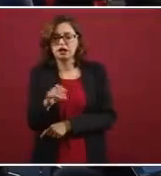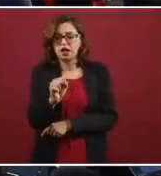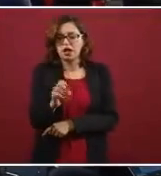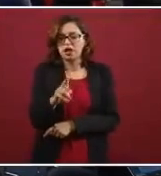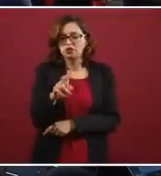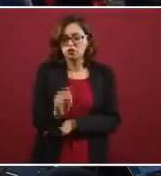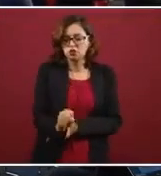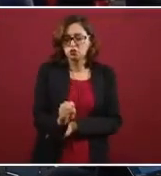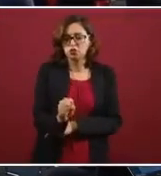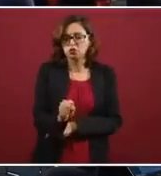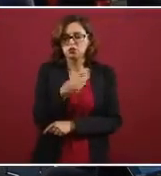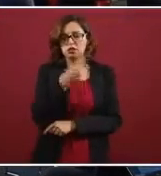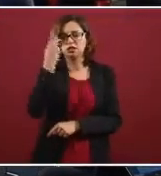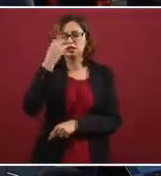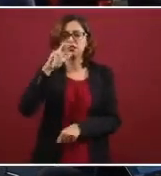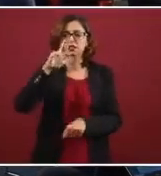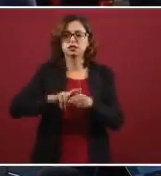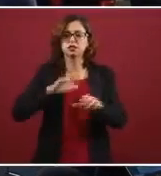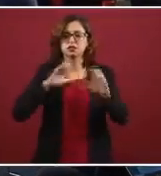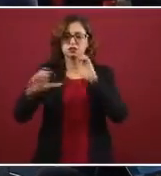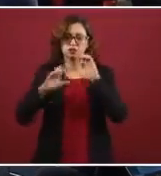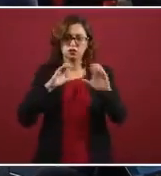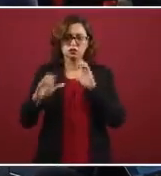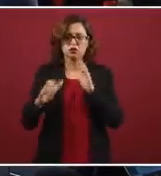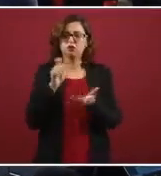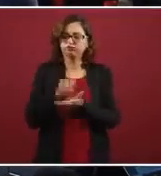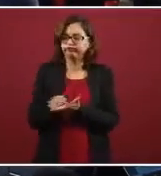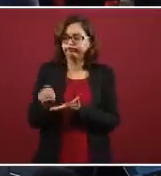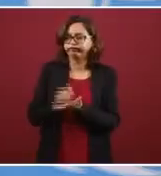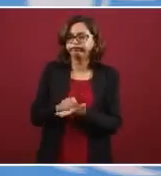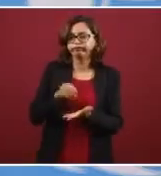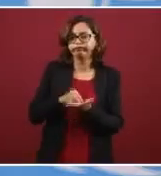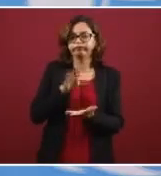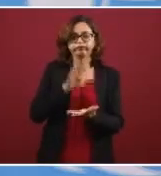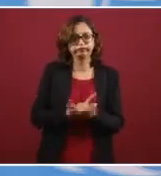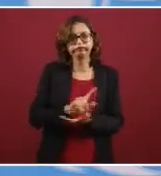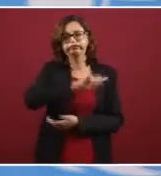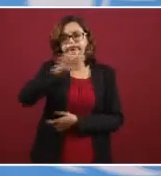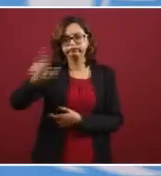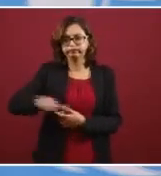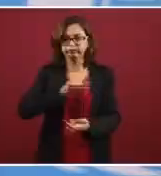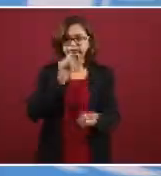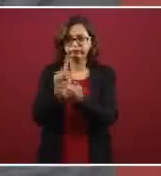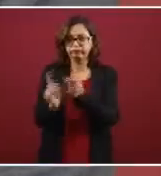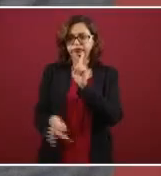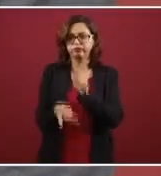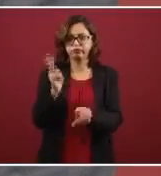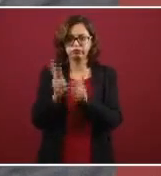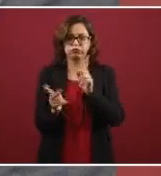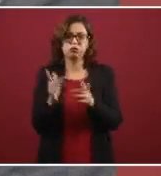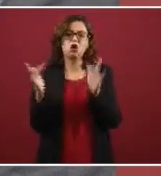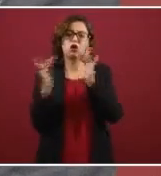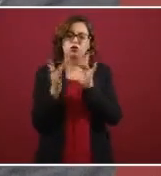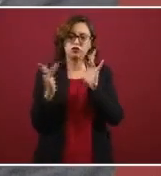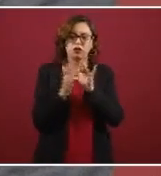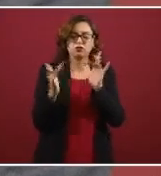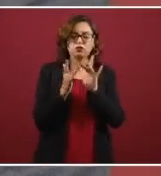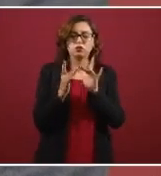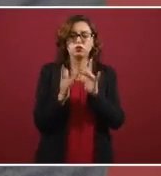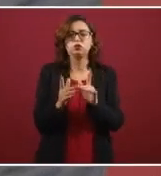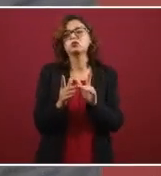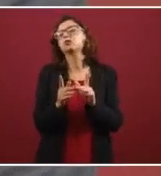es el director de comunicación social, toma nota, habla con ustedes y les pone en comunicación con